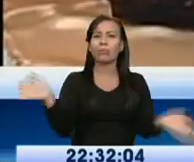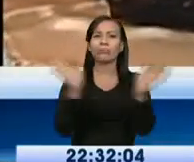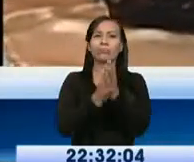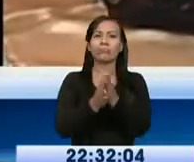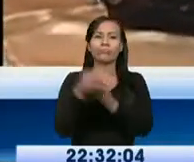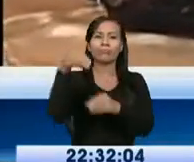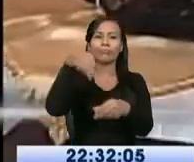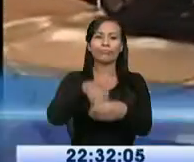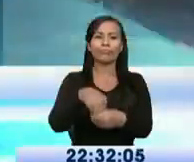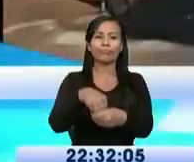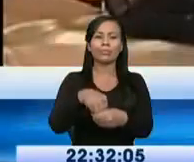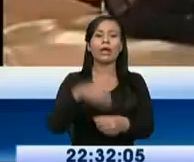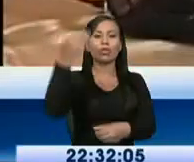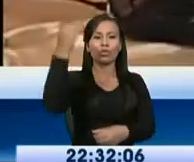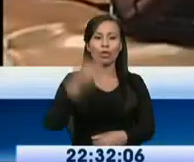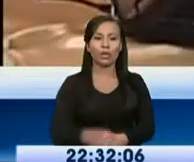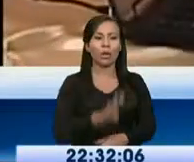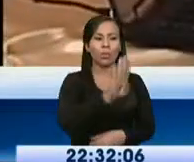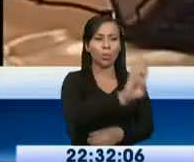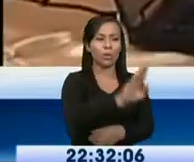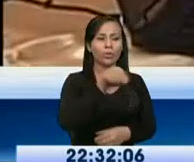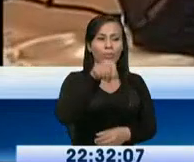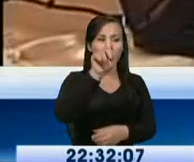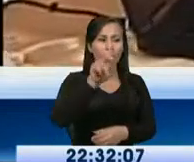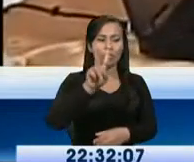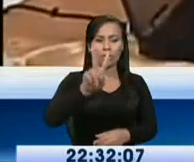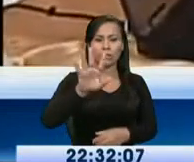El total de votos emitidos fue de